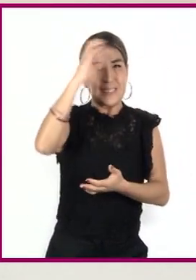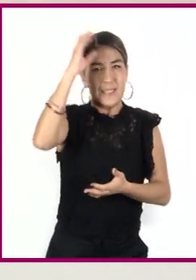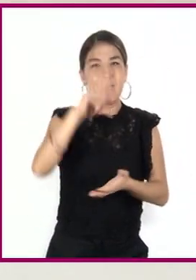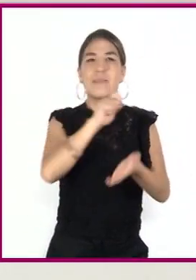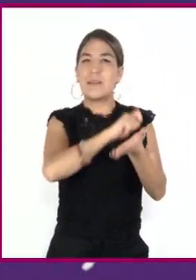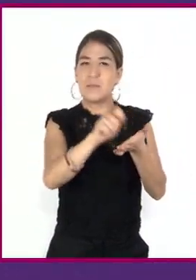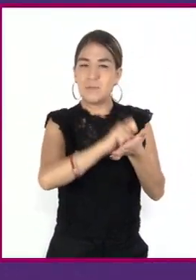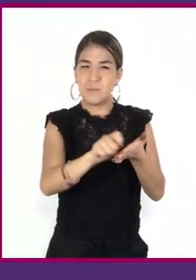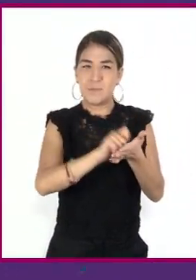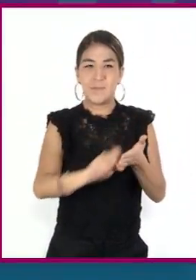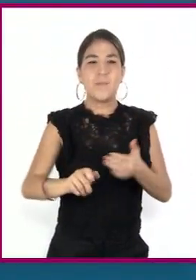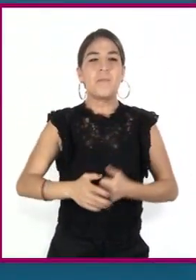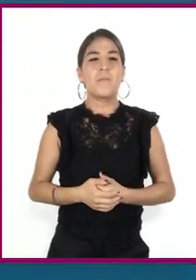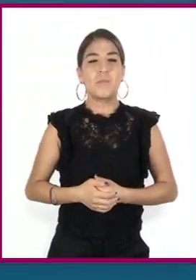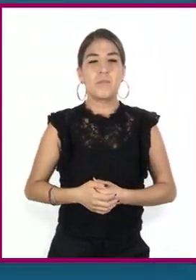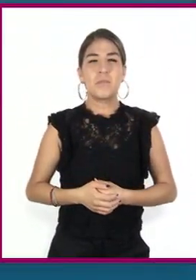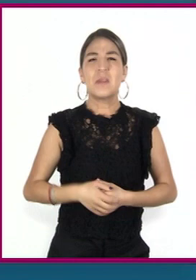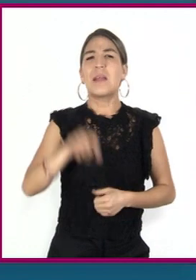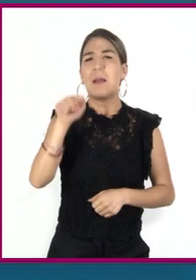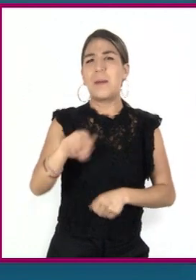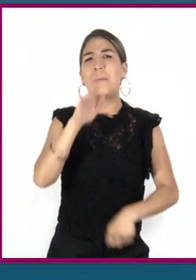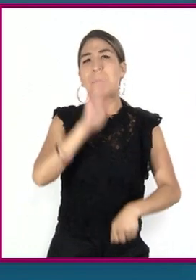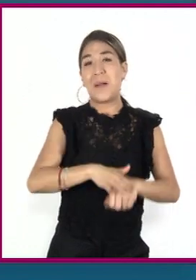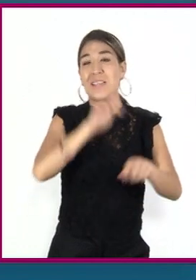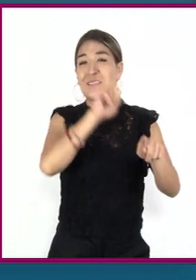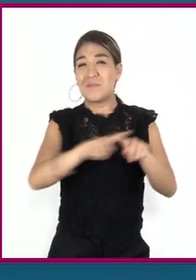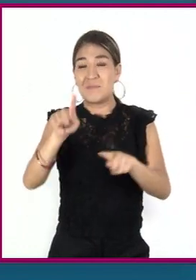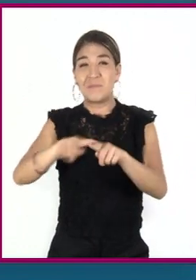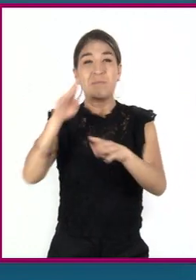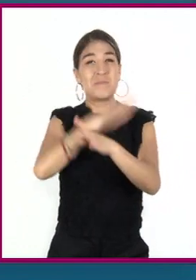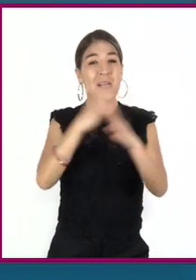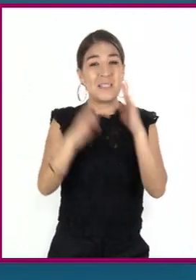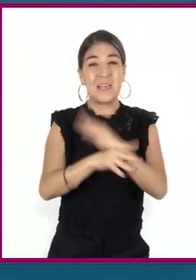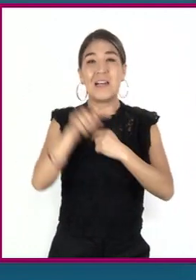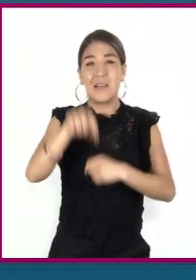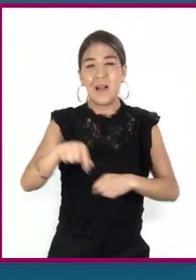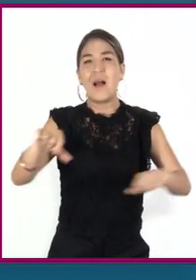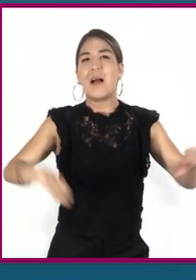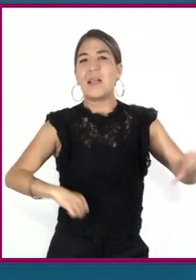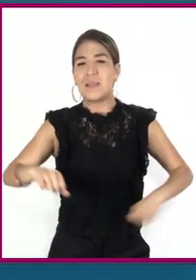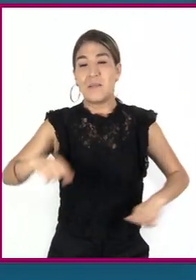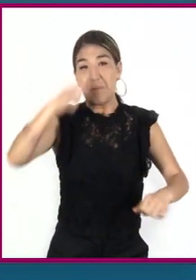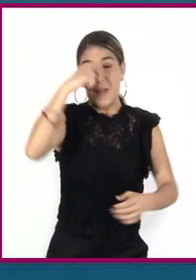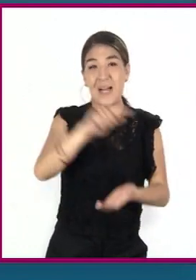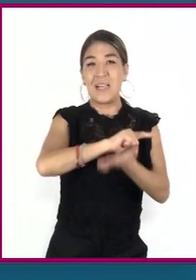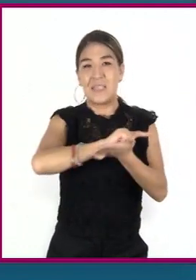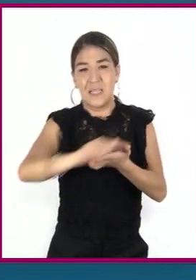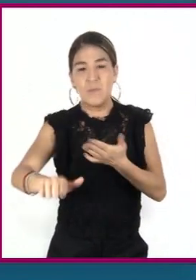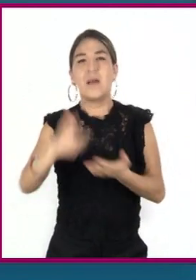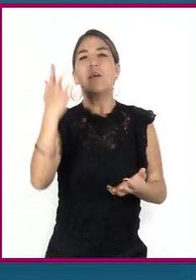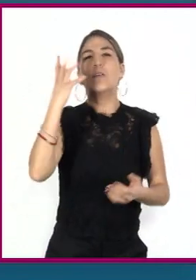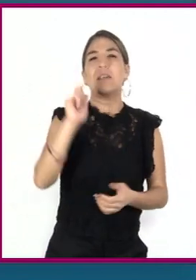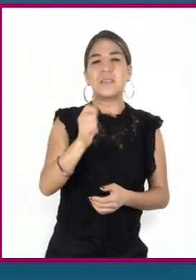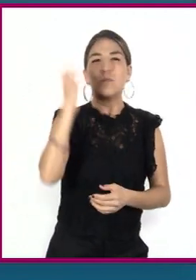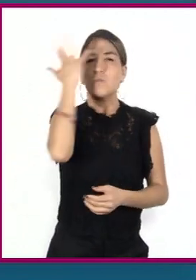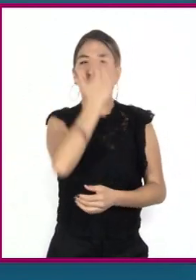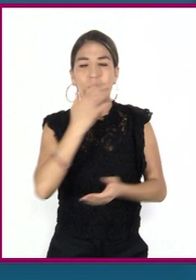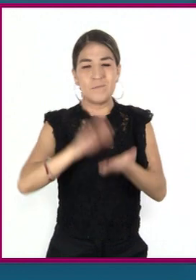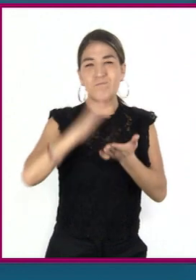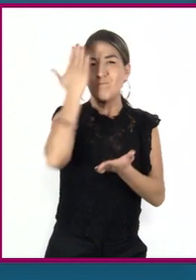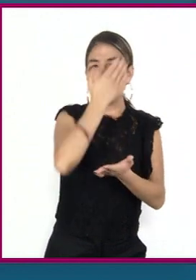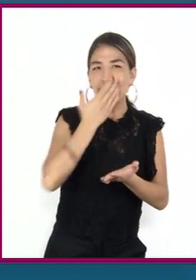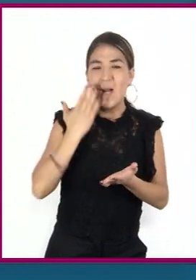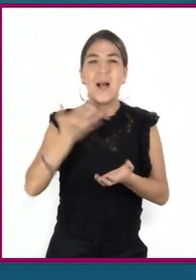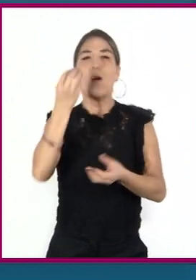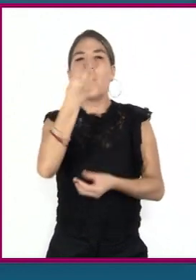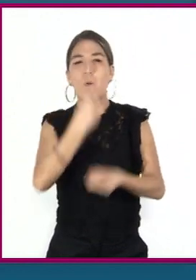de la asignatura. Muchos de los productos que utilizamos en nuestras actividades de limpieza, desinfección, belleza, salud o